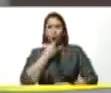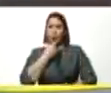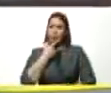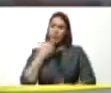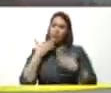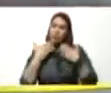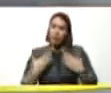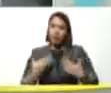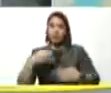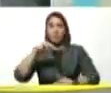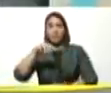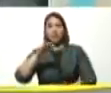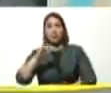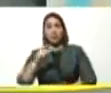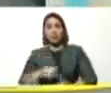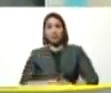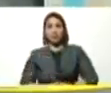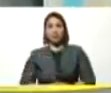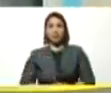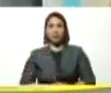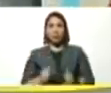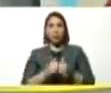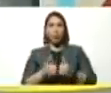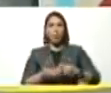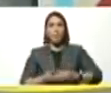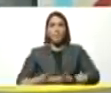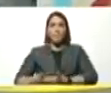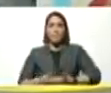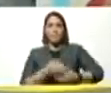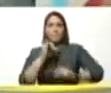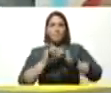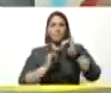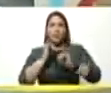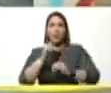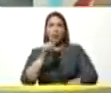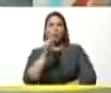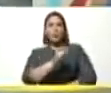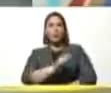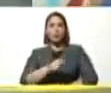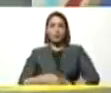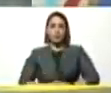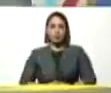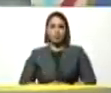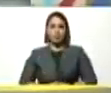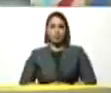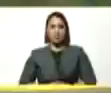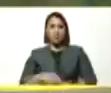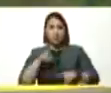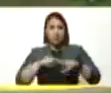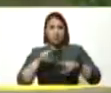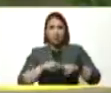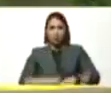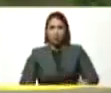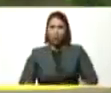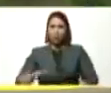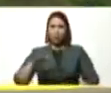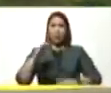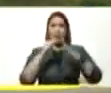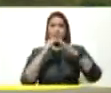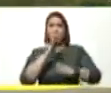Gracias a María. Con un bebé de un mes tiene María ahí. Y ese niño va a crecer con techo